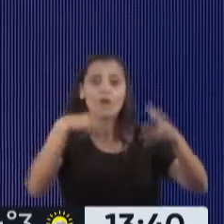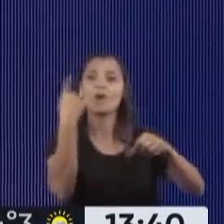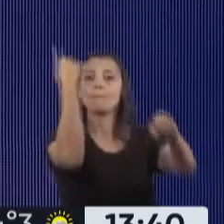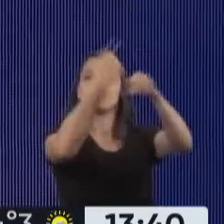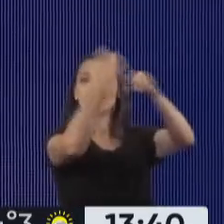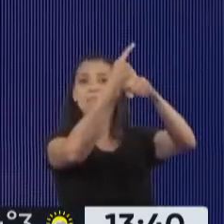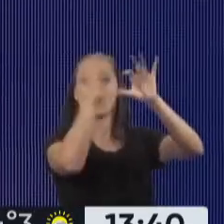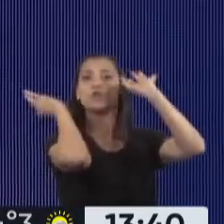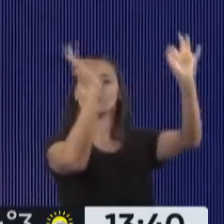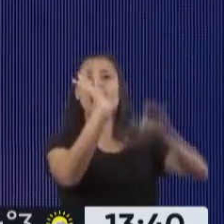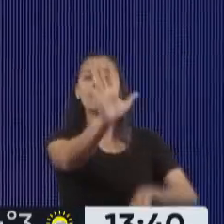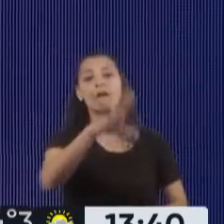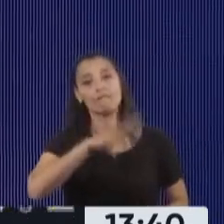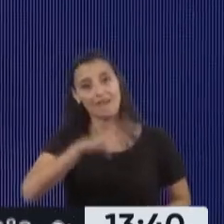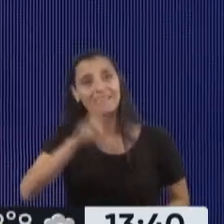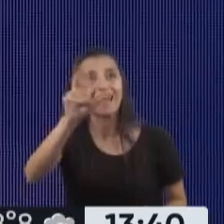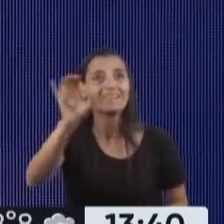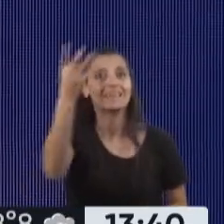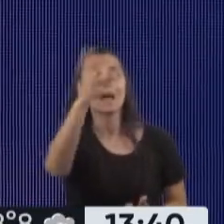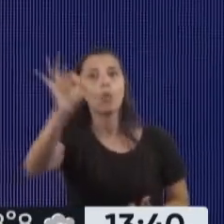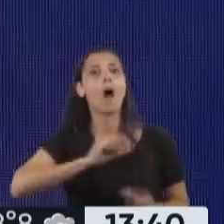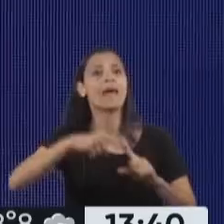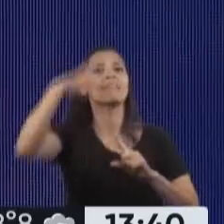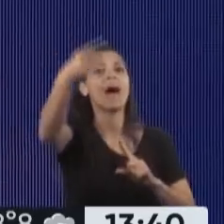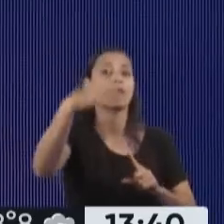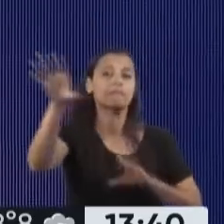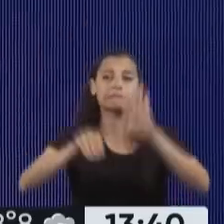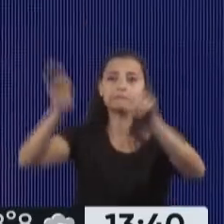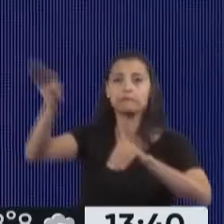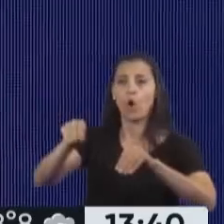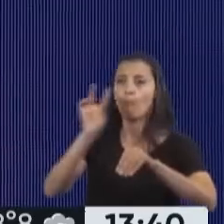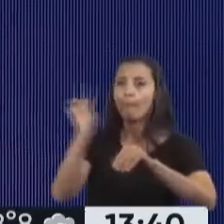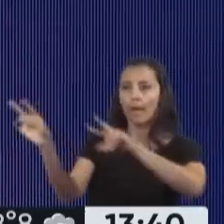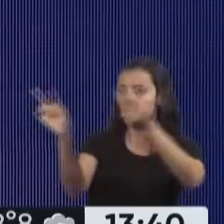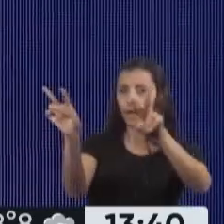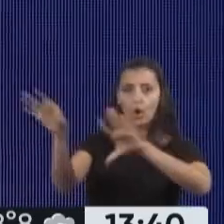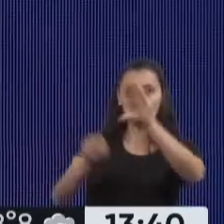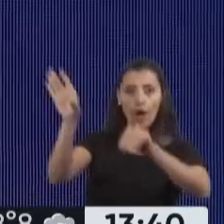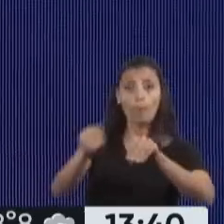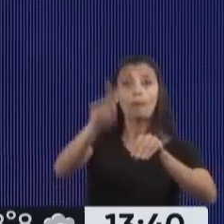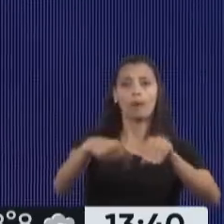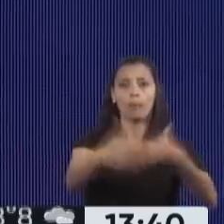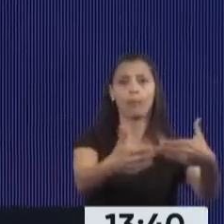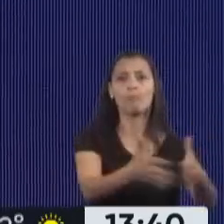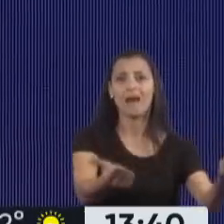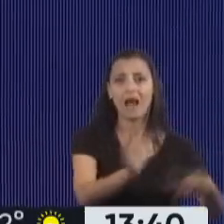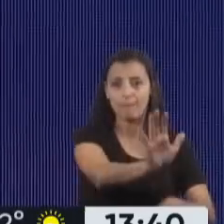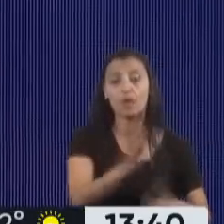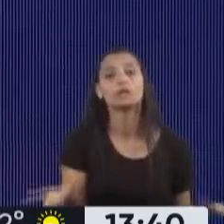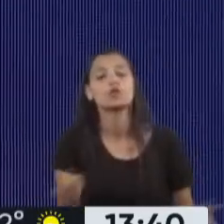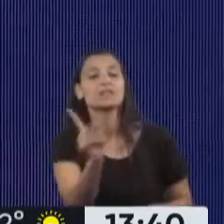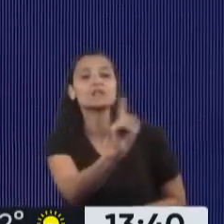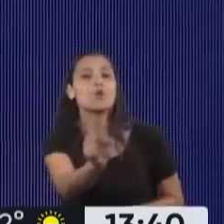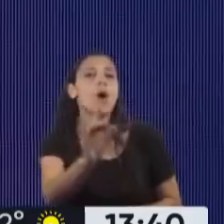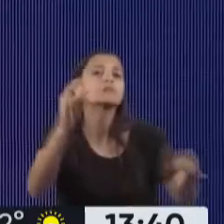Pero tenemos 30, 40 años para copiar de lo lindo y avanzar fuertemente. Por lo tanto, no es